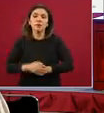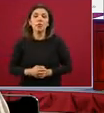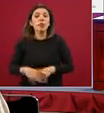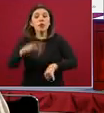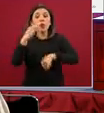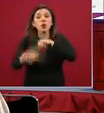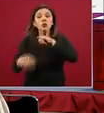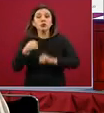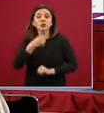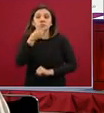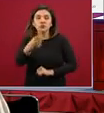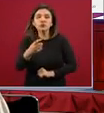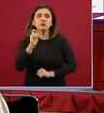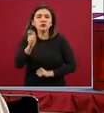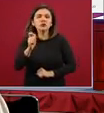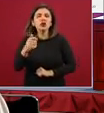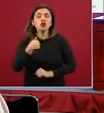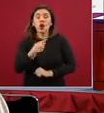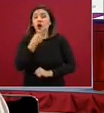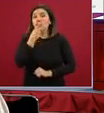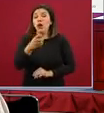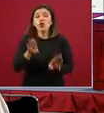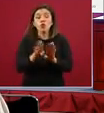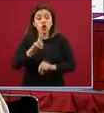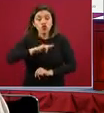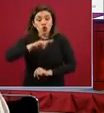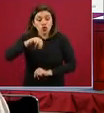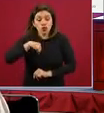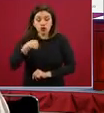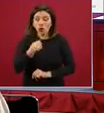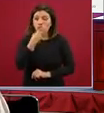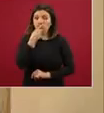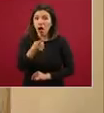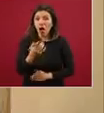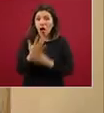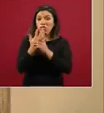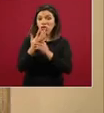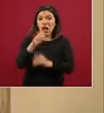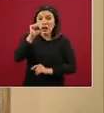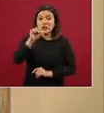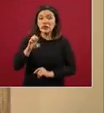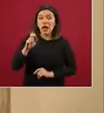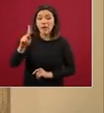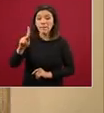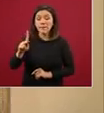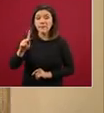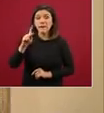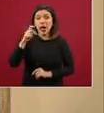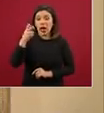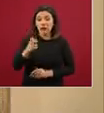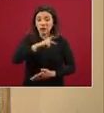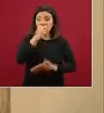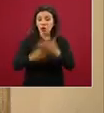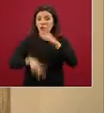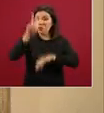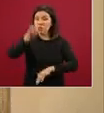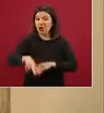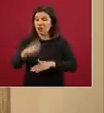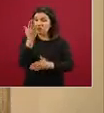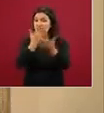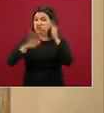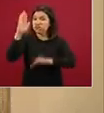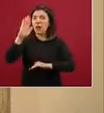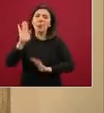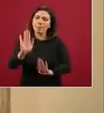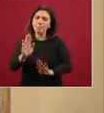con algo. No queremos decir nosotros mismos, CEP, que este programa fue exitoso, sino